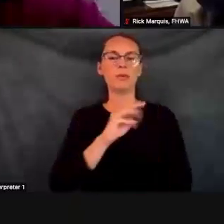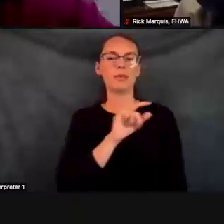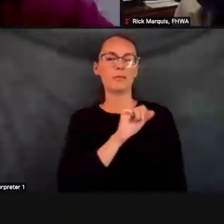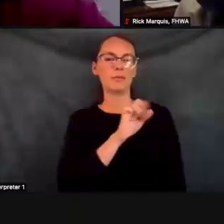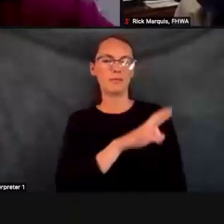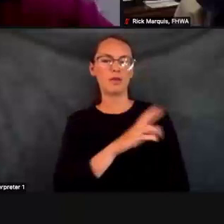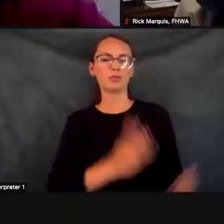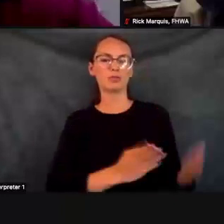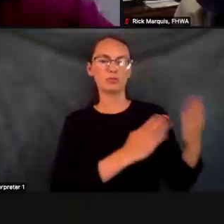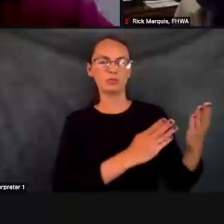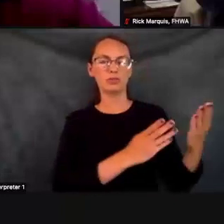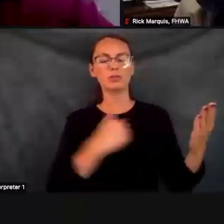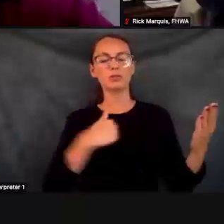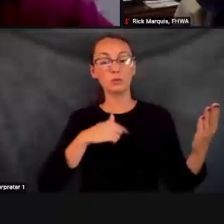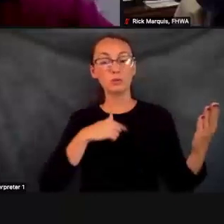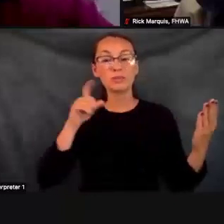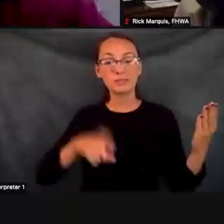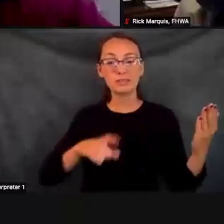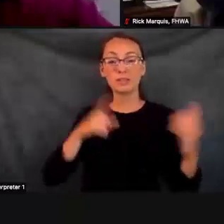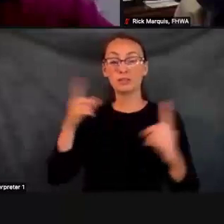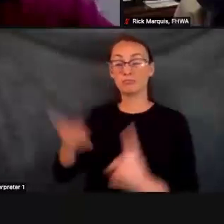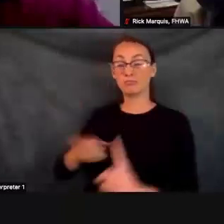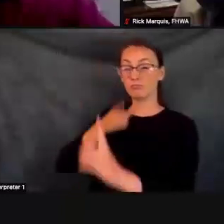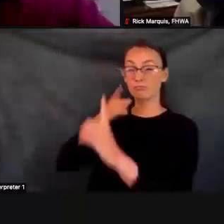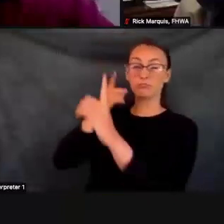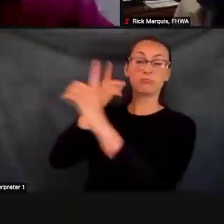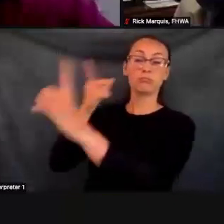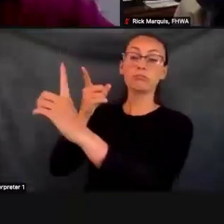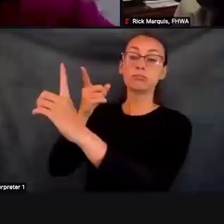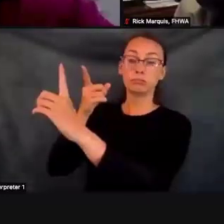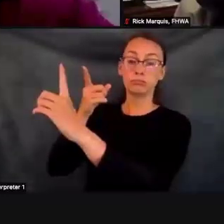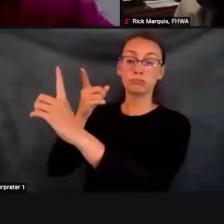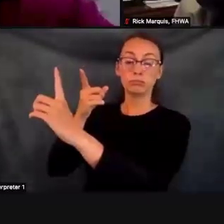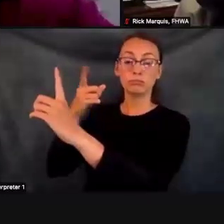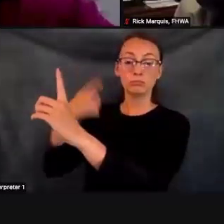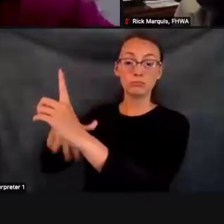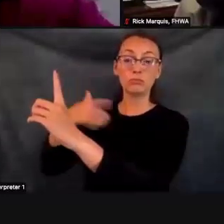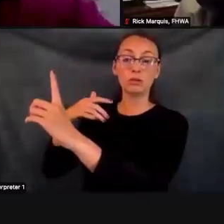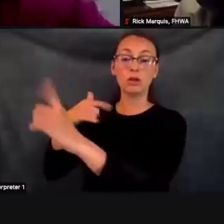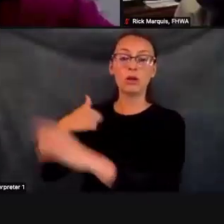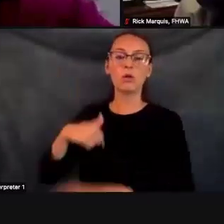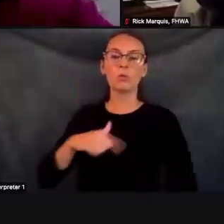local. Como sugirió el alcalde, tenemos que tener una gran meta.